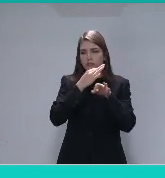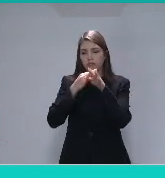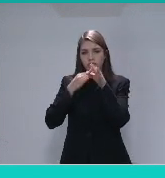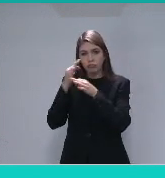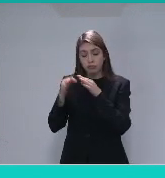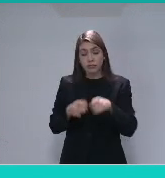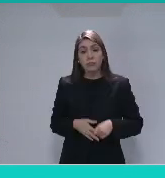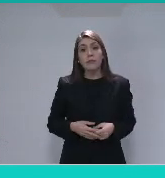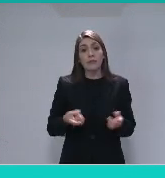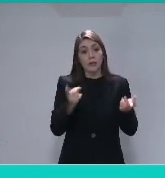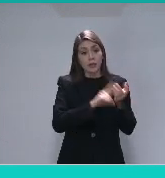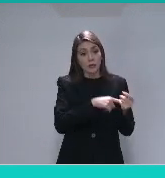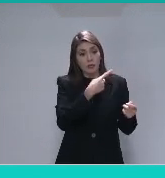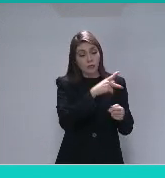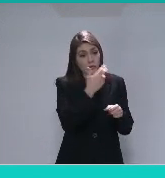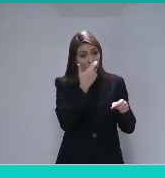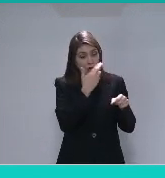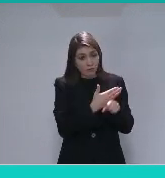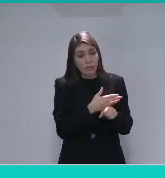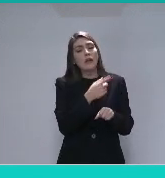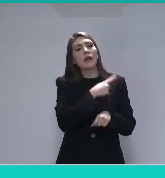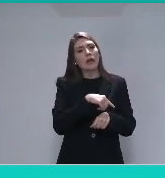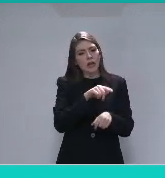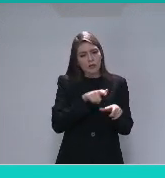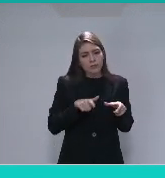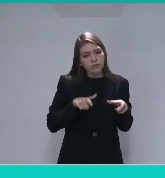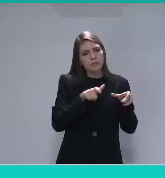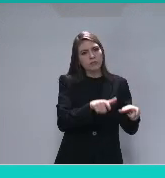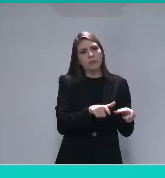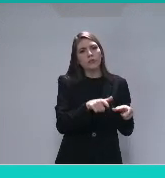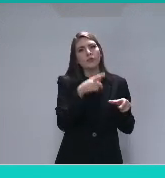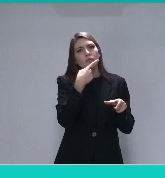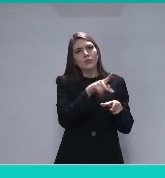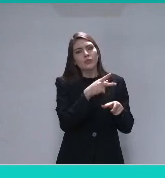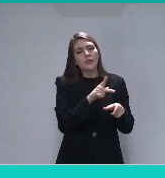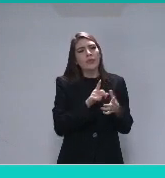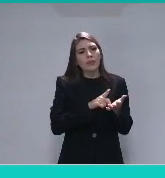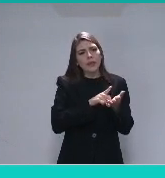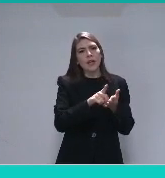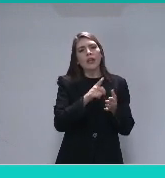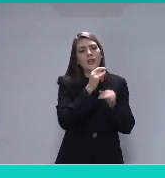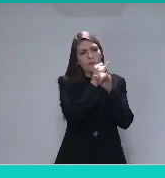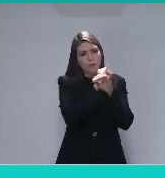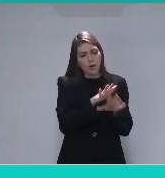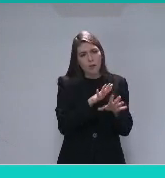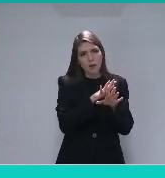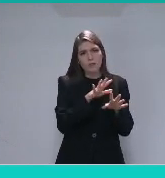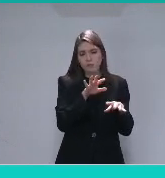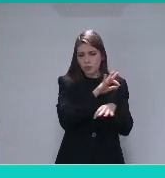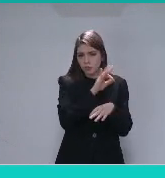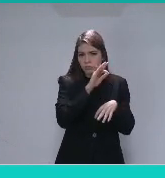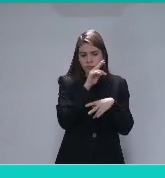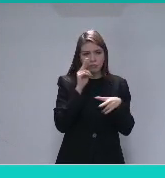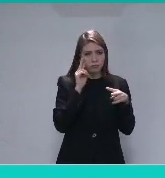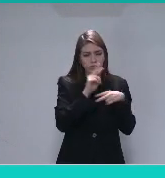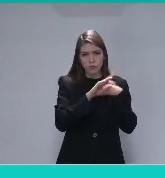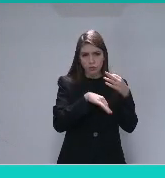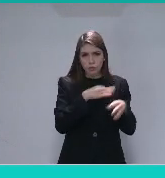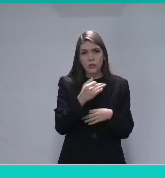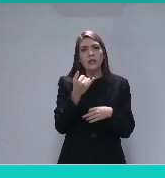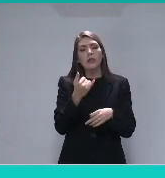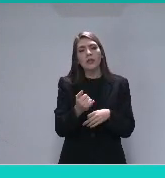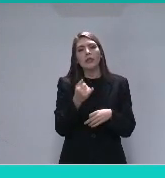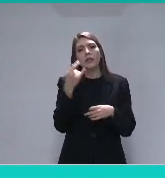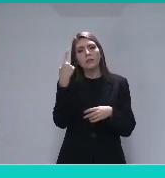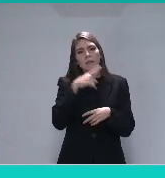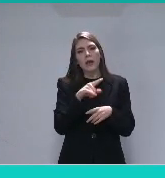sus funciones tutela los derechos de acceso a la información pública y de protección de datos personales de conformidad